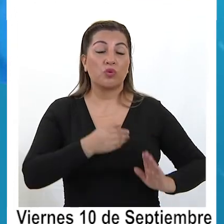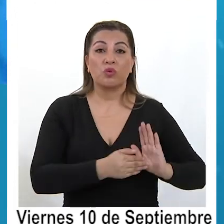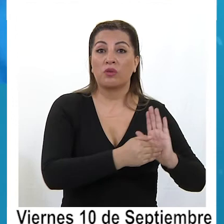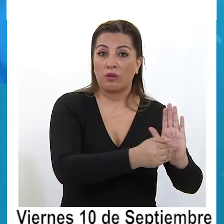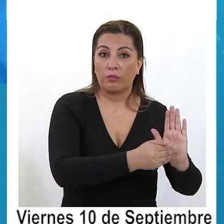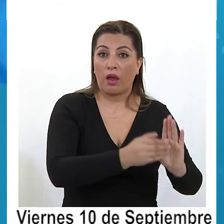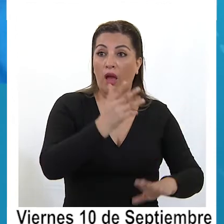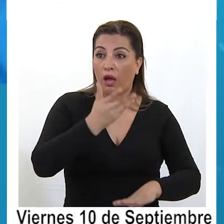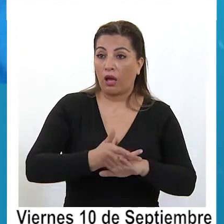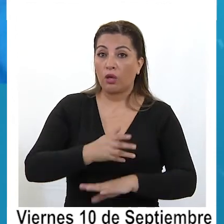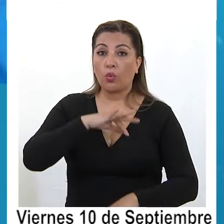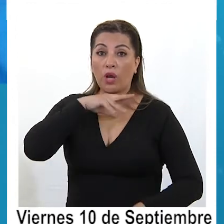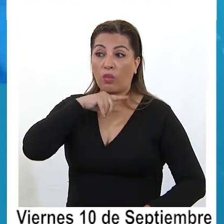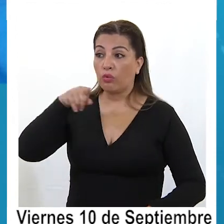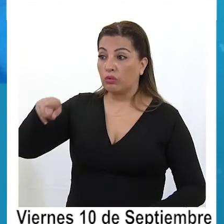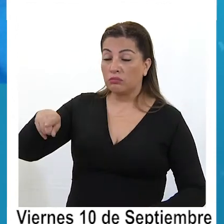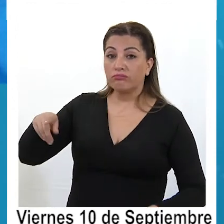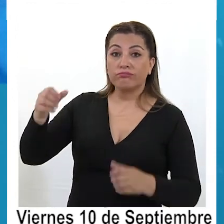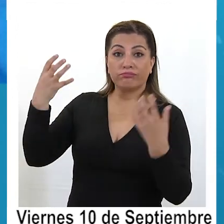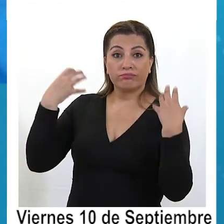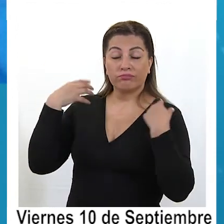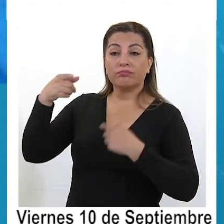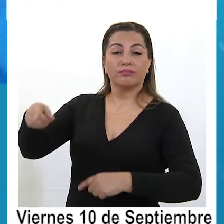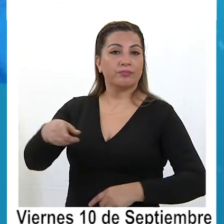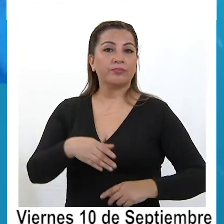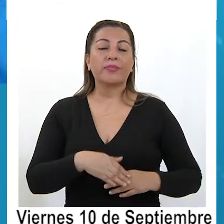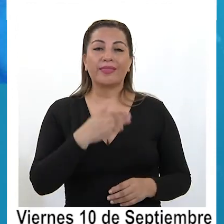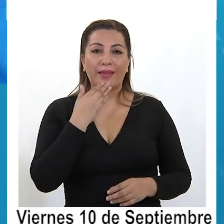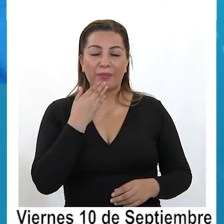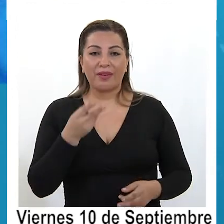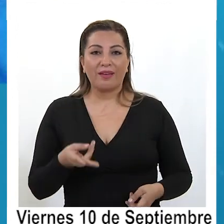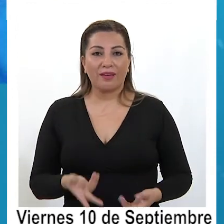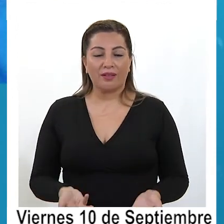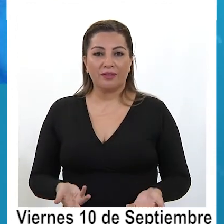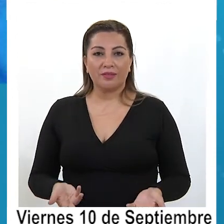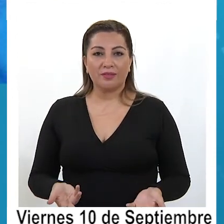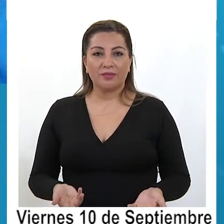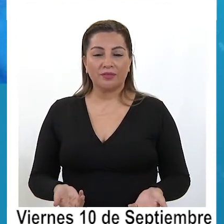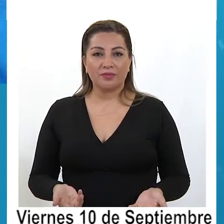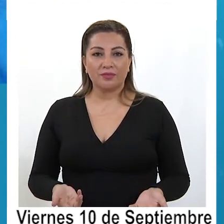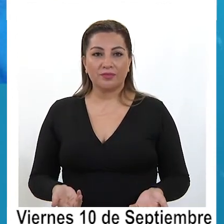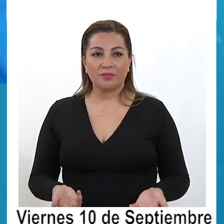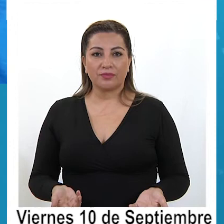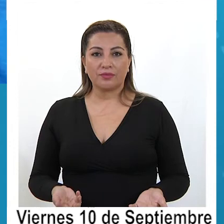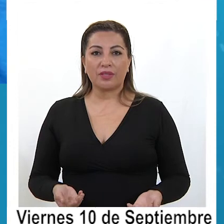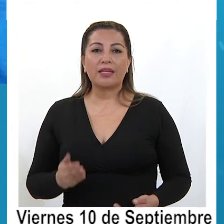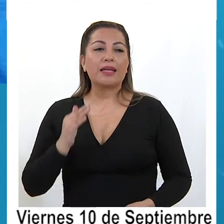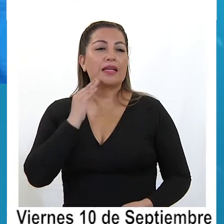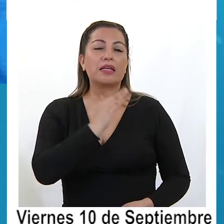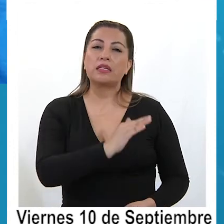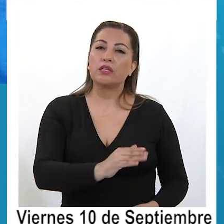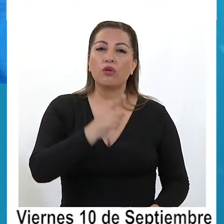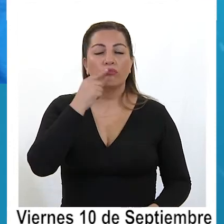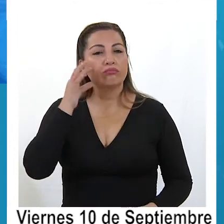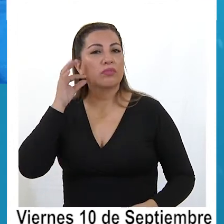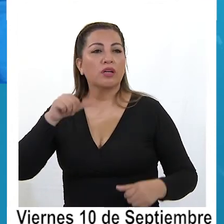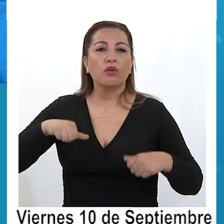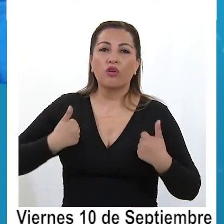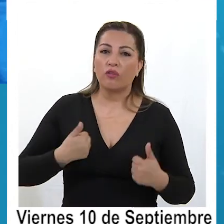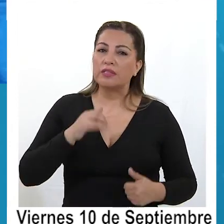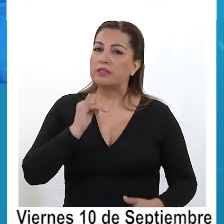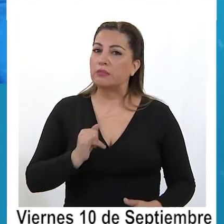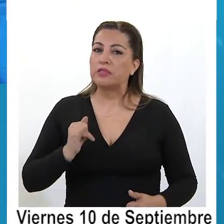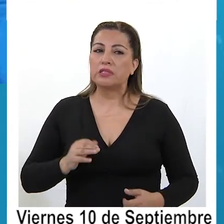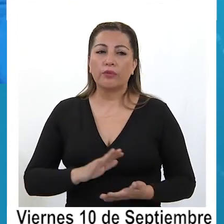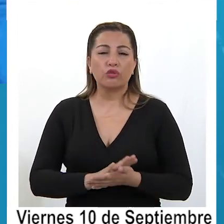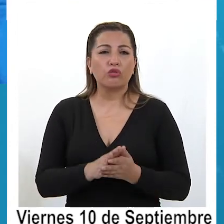que el tribunal de familia estime convenientes, garantizando sobre todo el bien que es el menor, o este niño o niña adolescente.